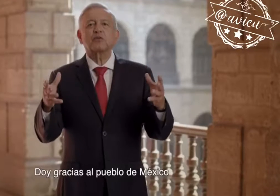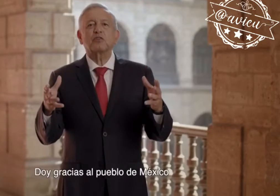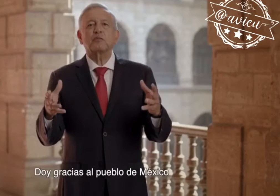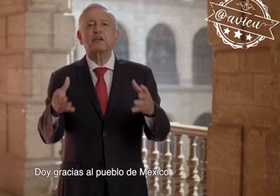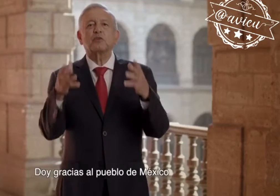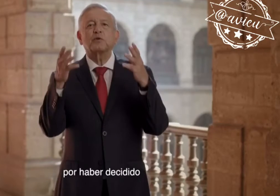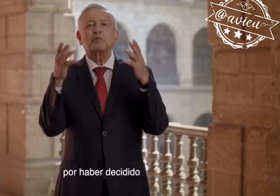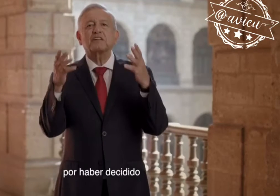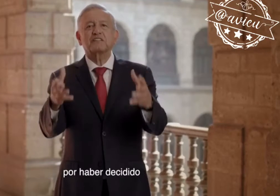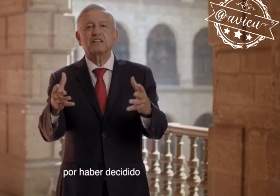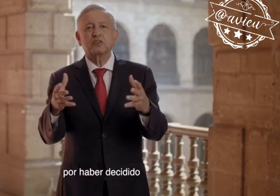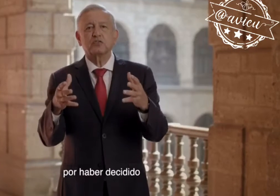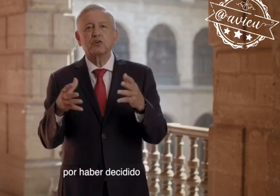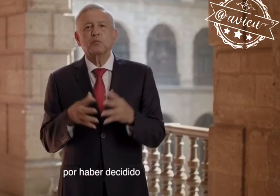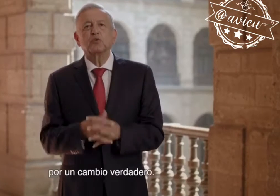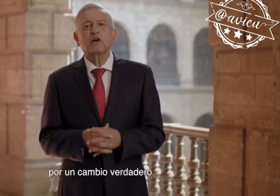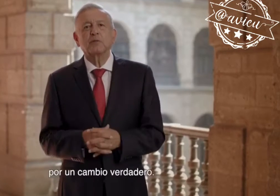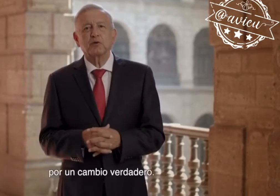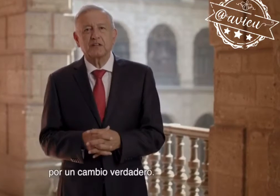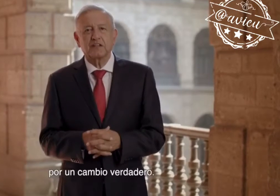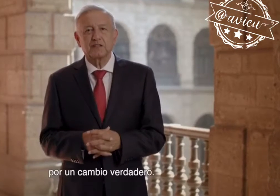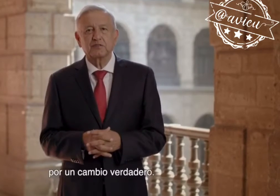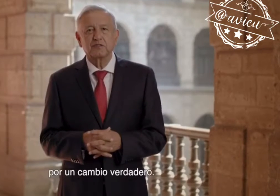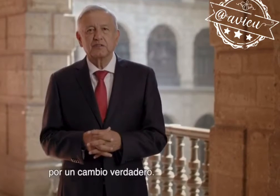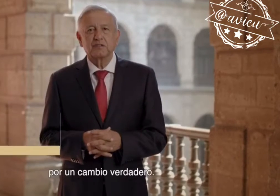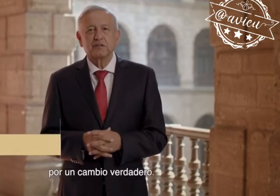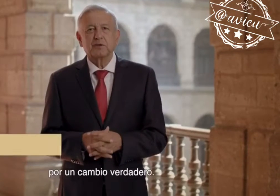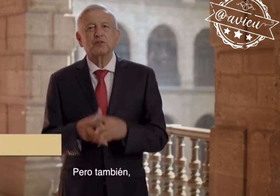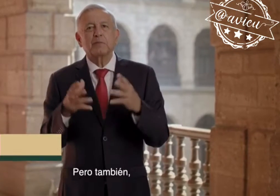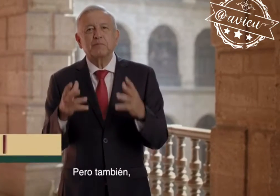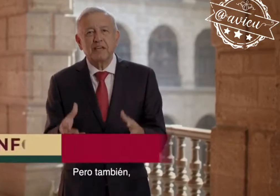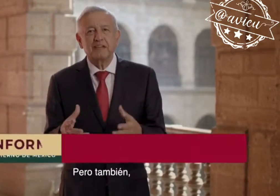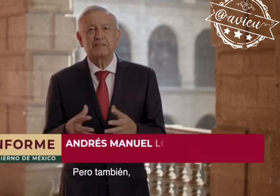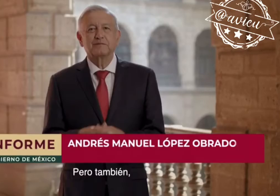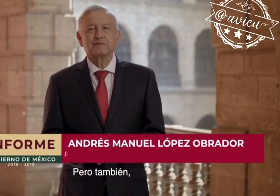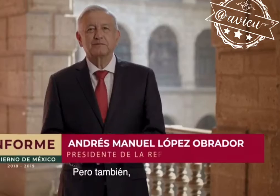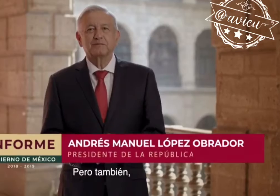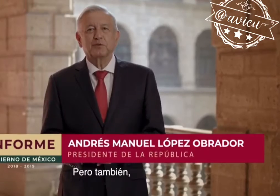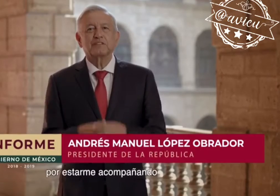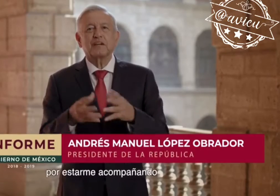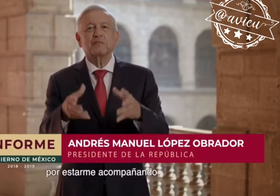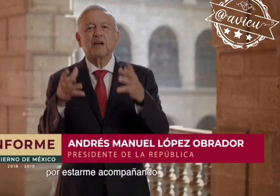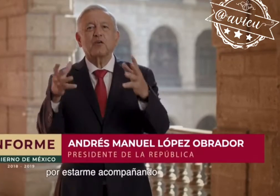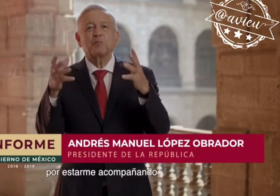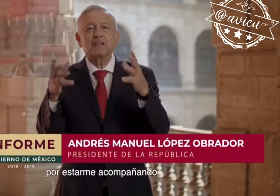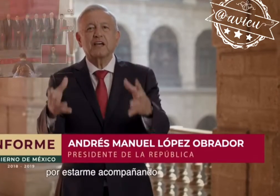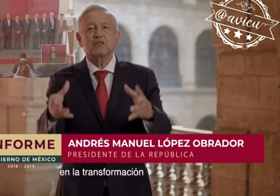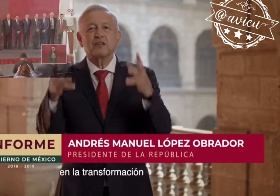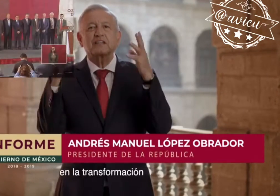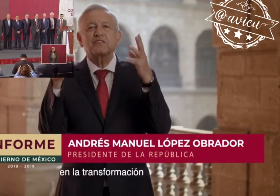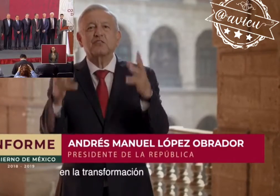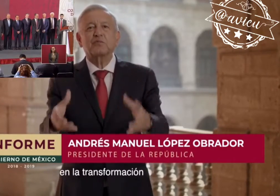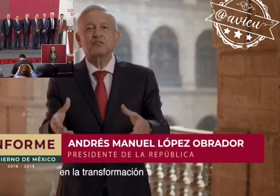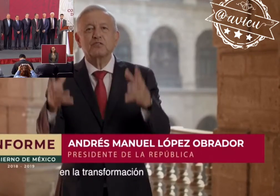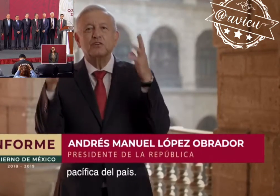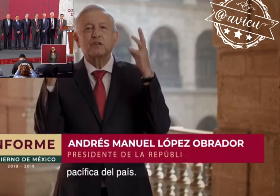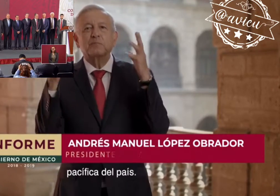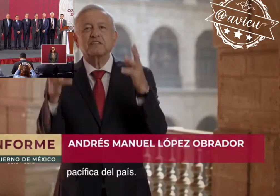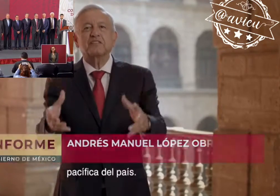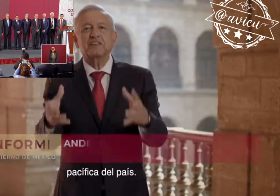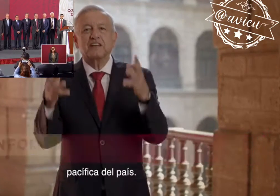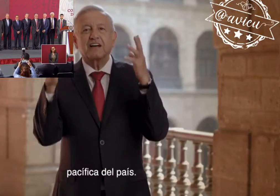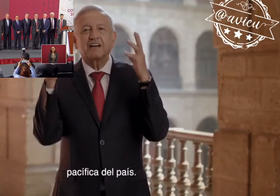Doy gracias al pueblo de México por haber decidido por un cambio verdadero, pero también por estarme acompañando en la